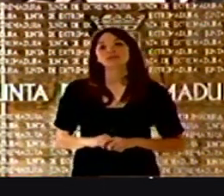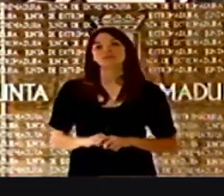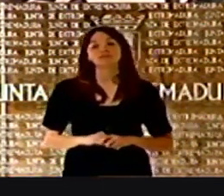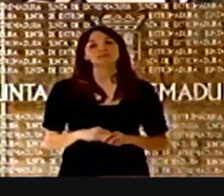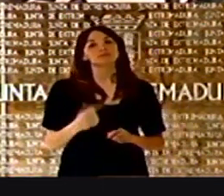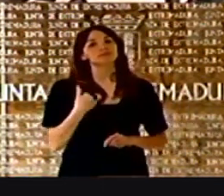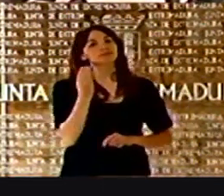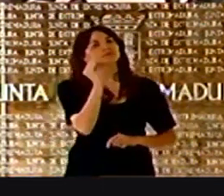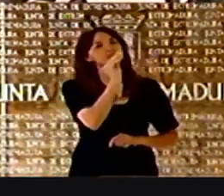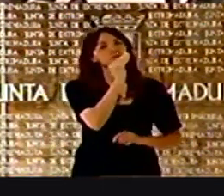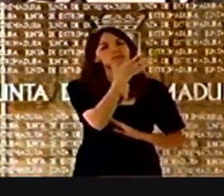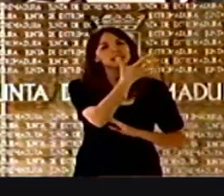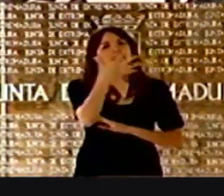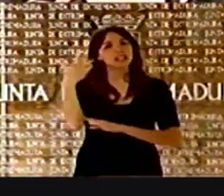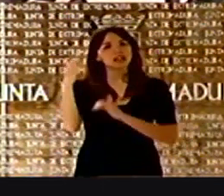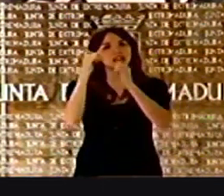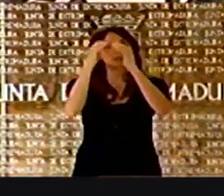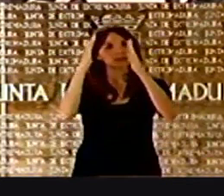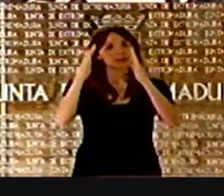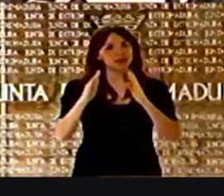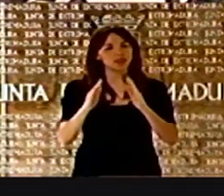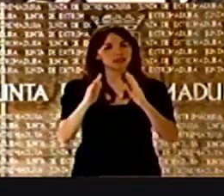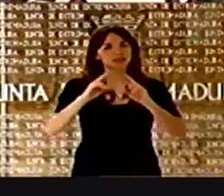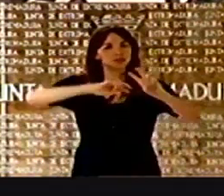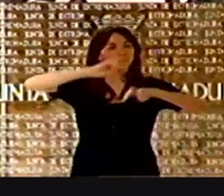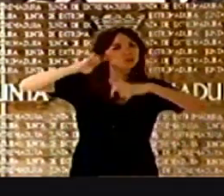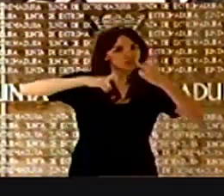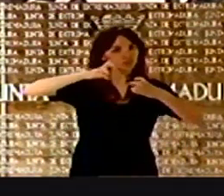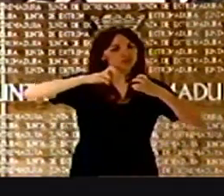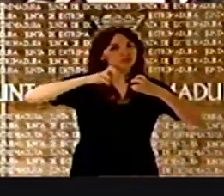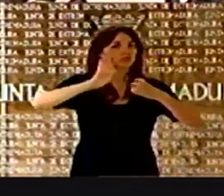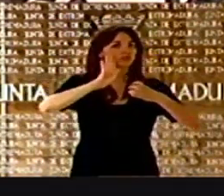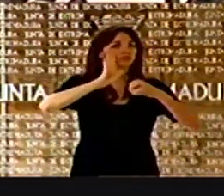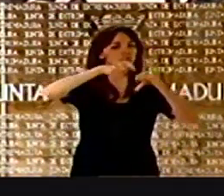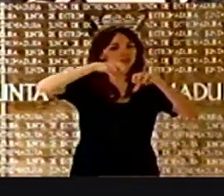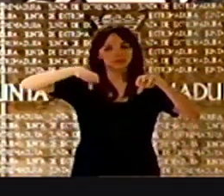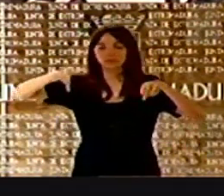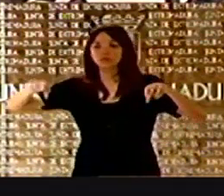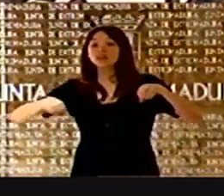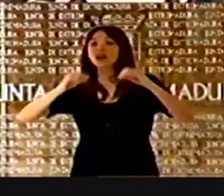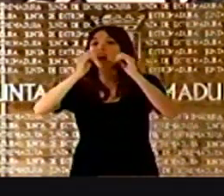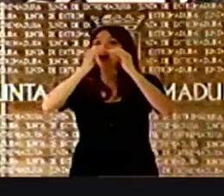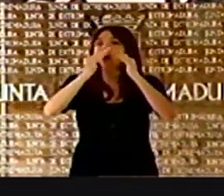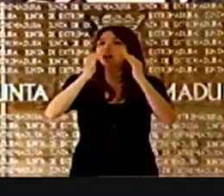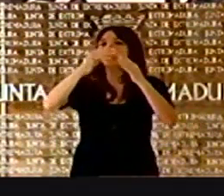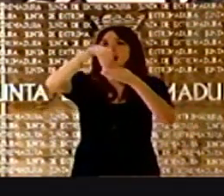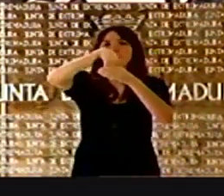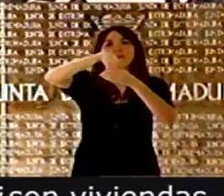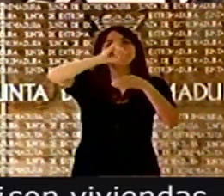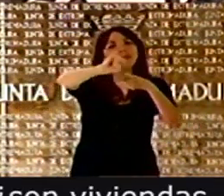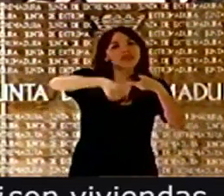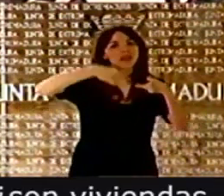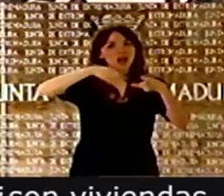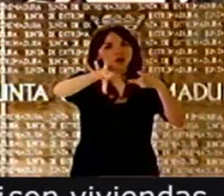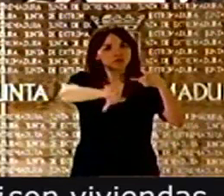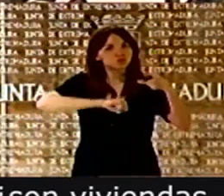Las 500 viviendas que se van a reformar, ¿son viviendas que están vacías, que se han